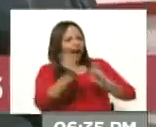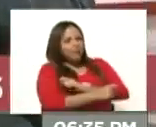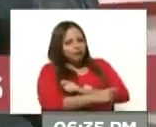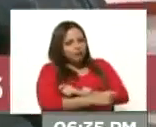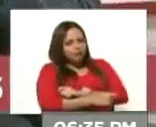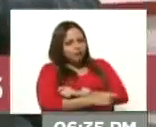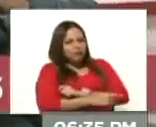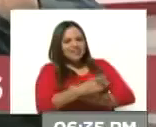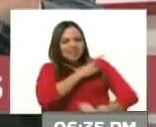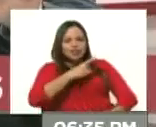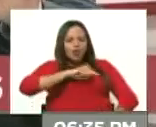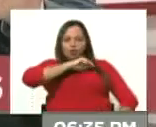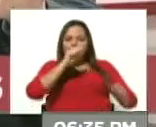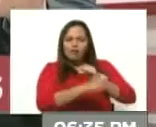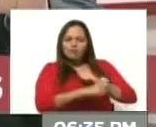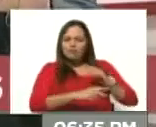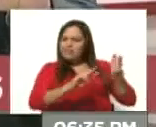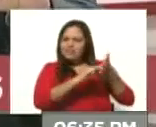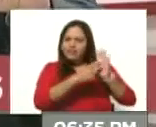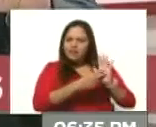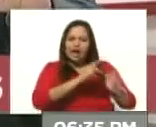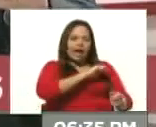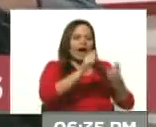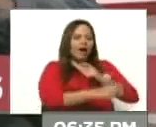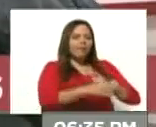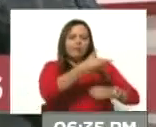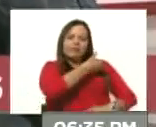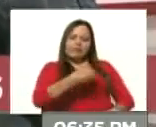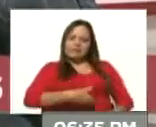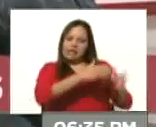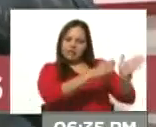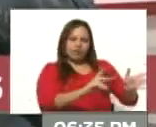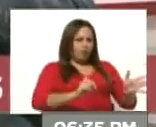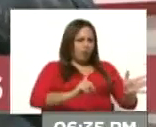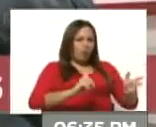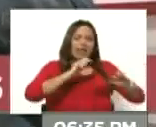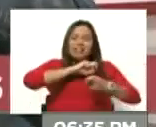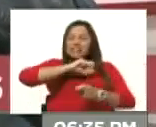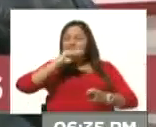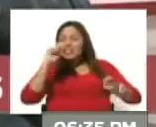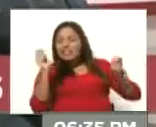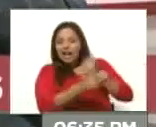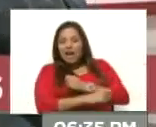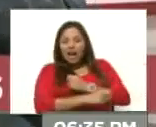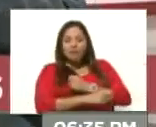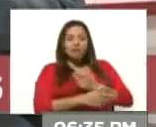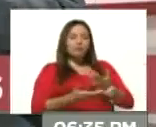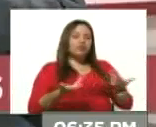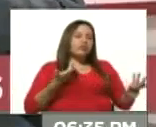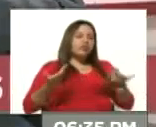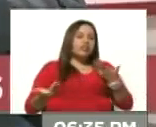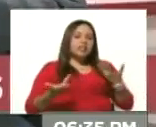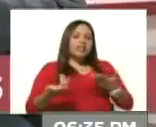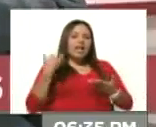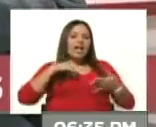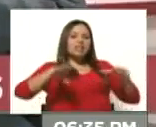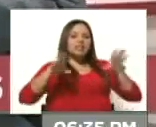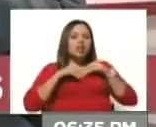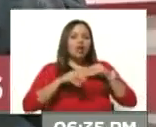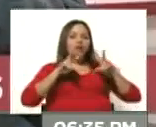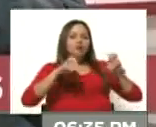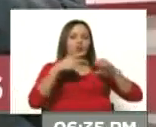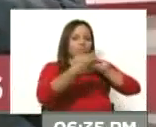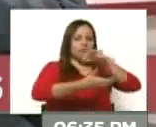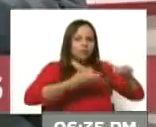hay un texto del cambio que no significa el cambio de presidente necesariamente sino un deseo de que se asuman los nuevos problemas